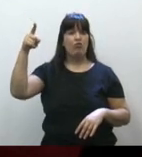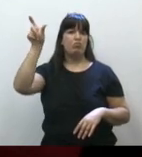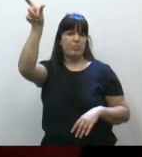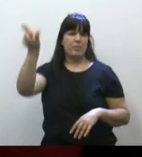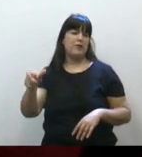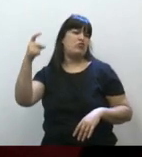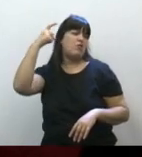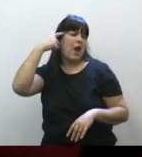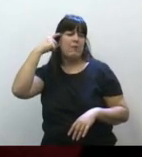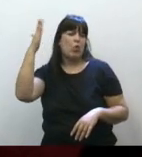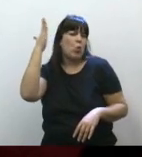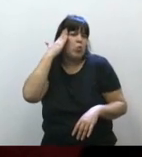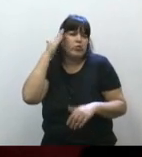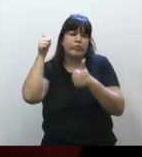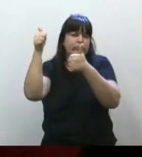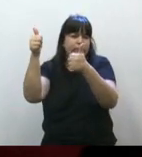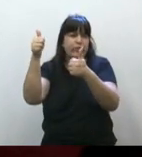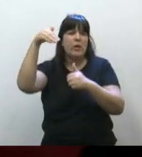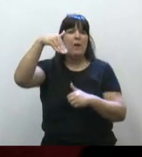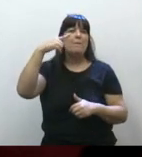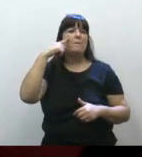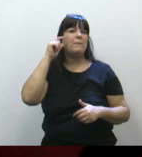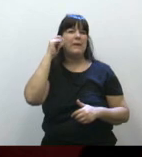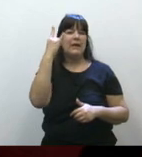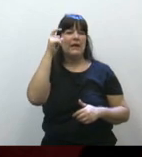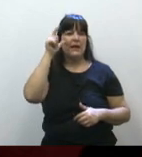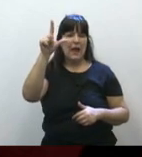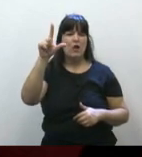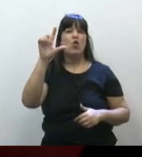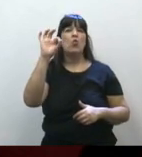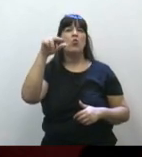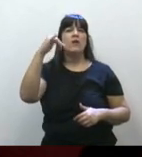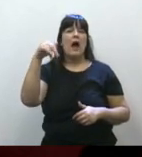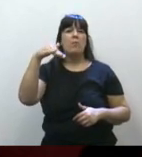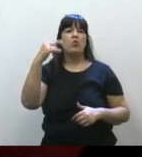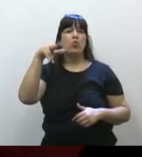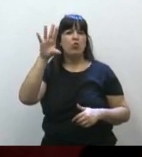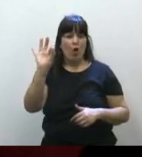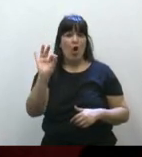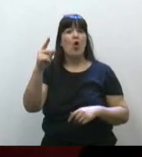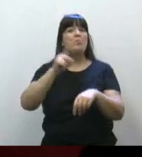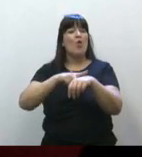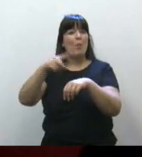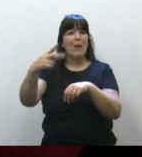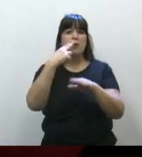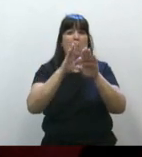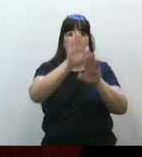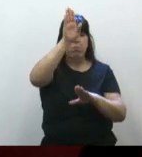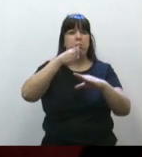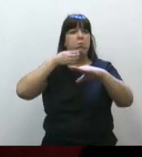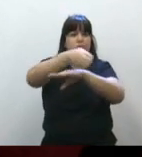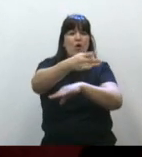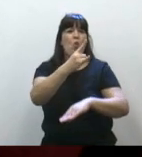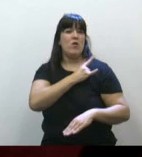extraordinaria como miguel unamuno en el momento que los fascistas entraron a la universidad de